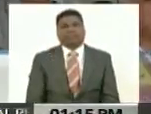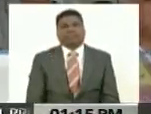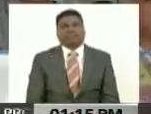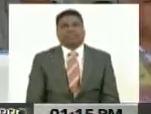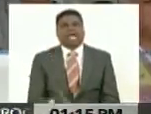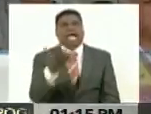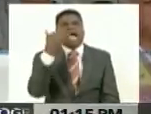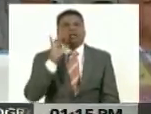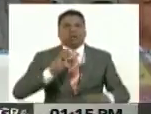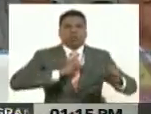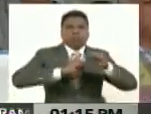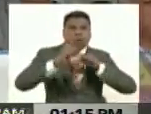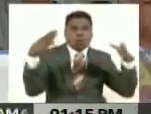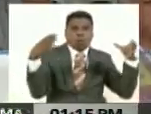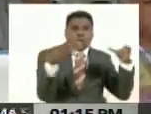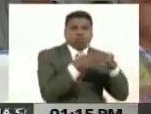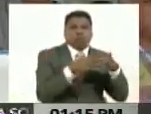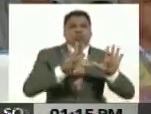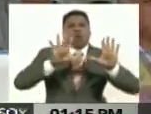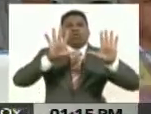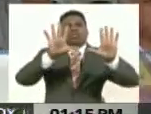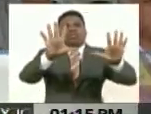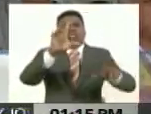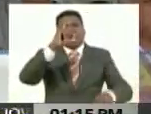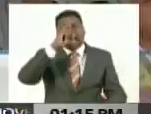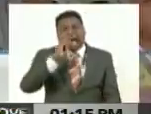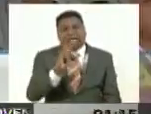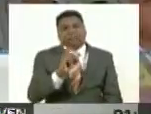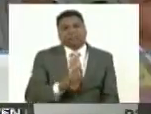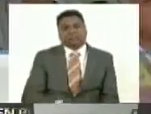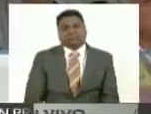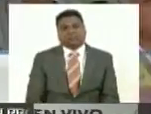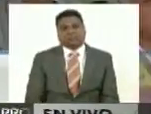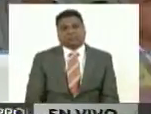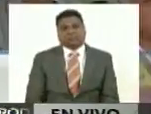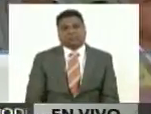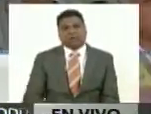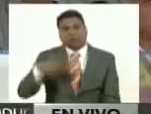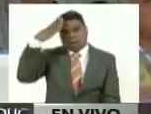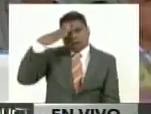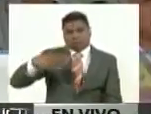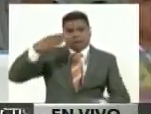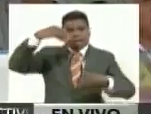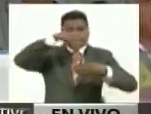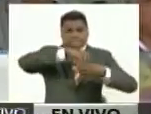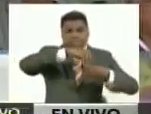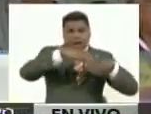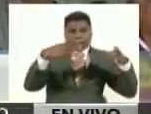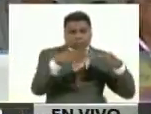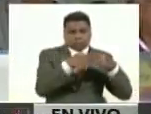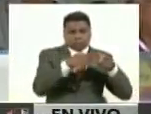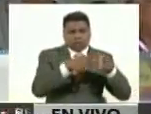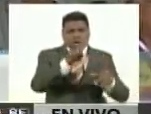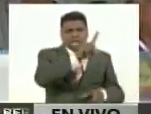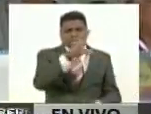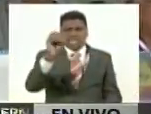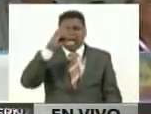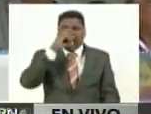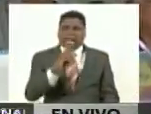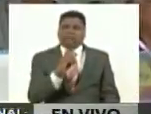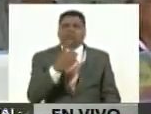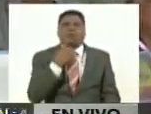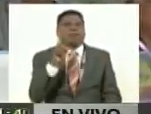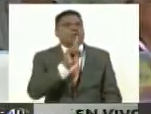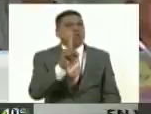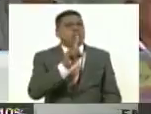Había un movimiento 10 años en los cuarteles, 10 años en los cuarteles, pero no era el